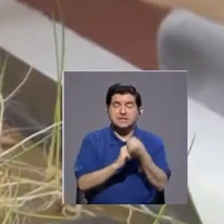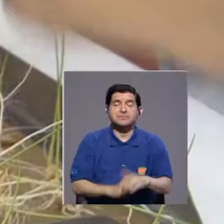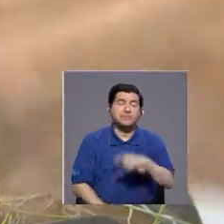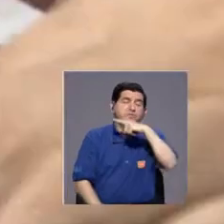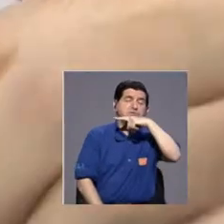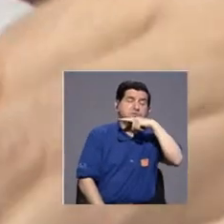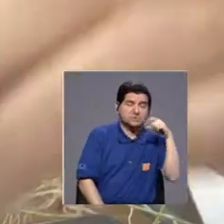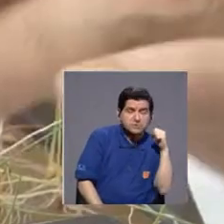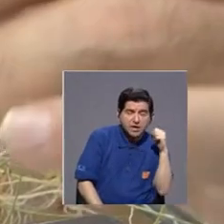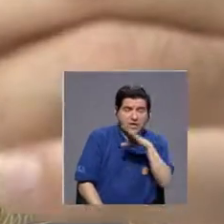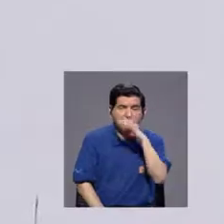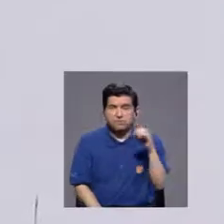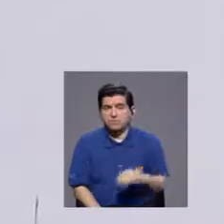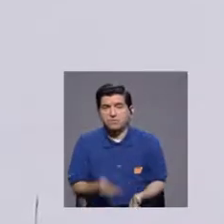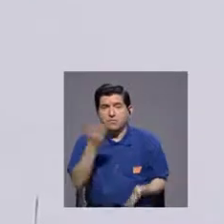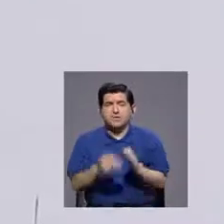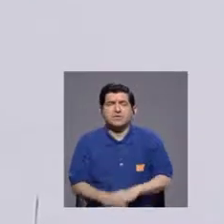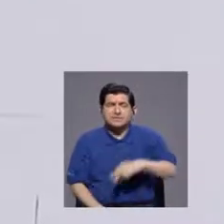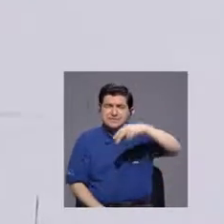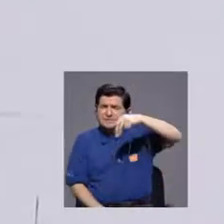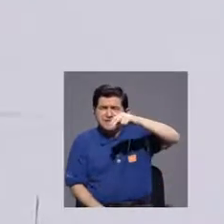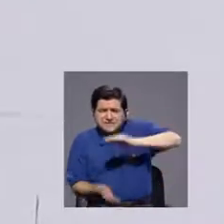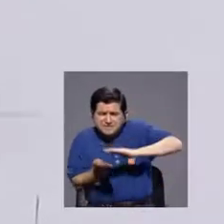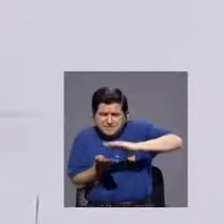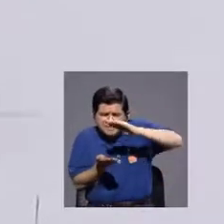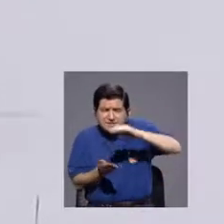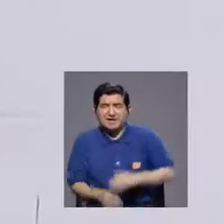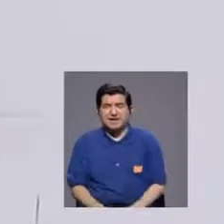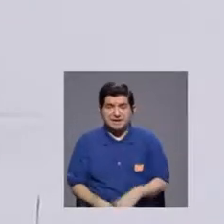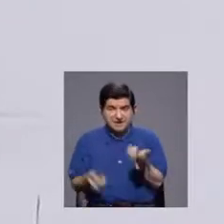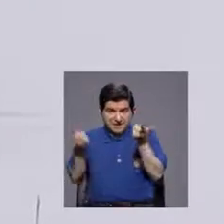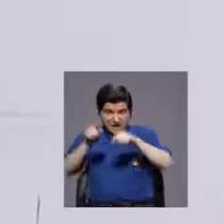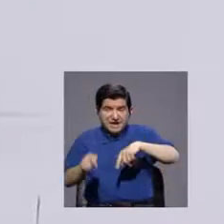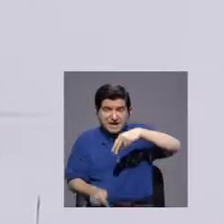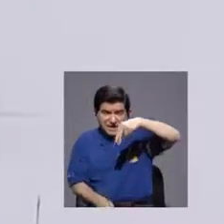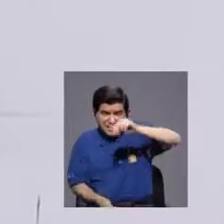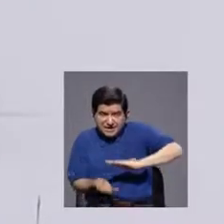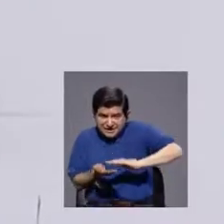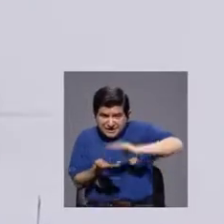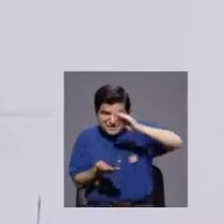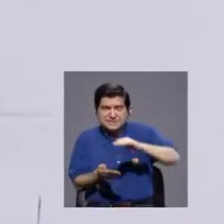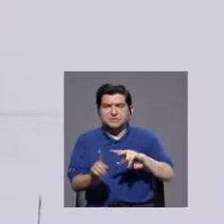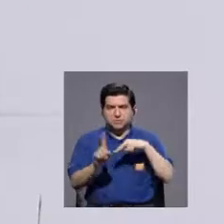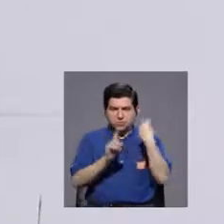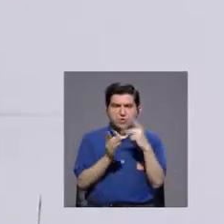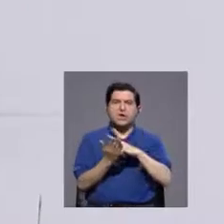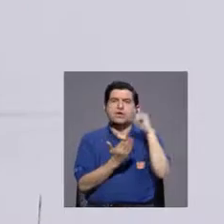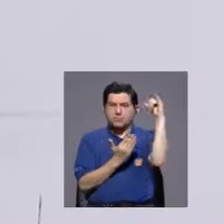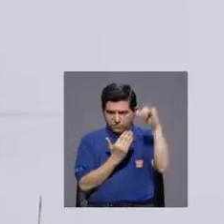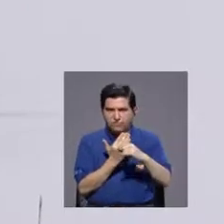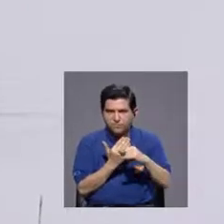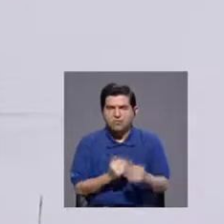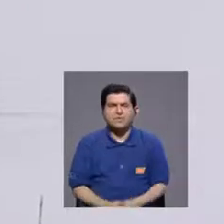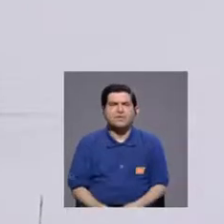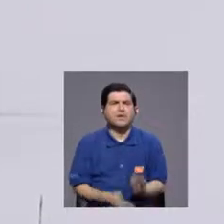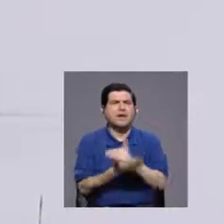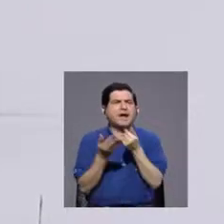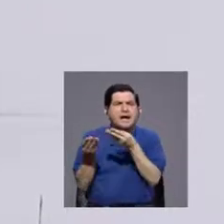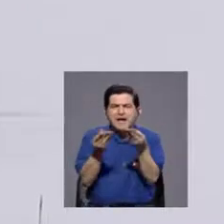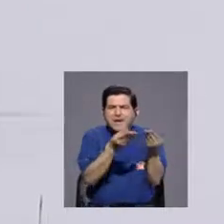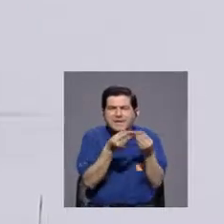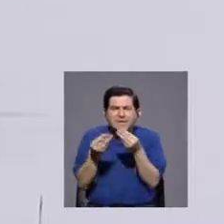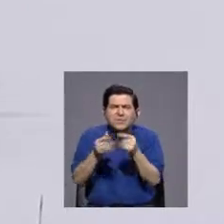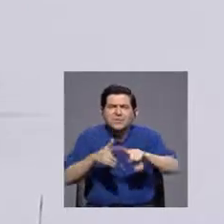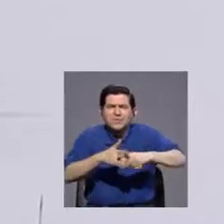sequía se acumula de salinidad lo que hemos visto en caso de salinidad y es un enfoque que nosotros tenemos en el proyecto es que algunos suelos se han